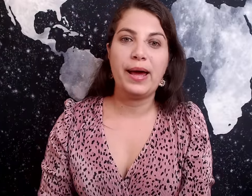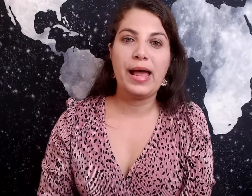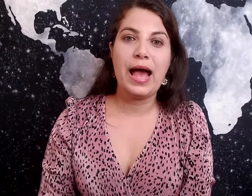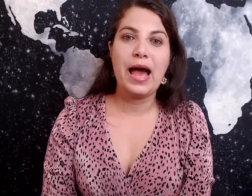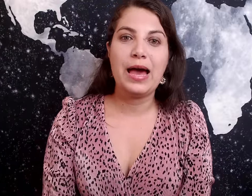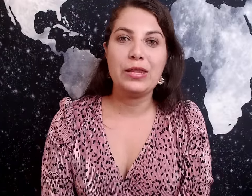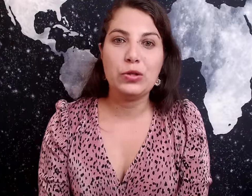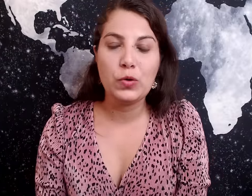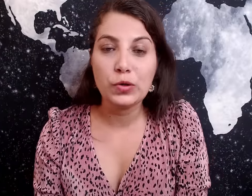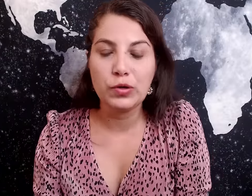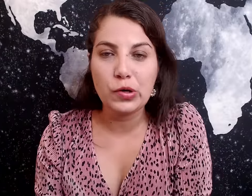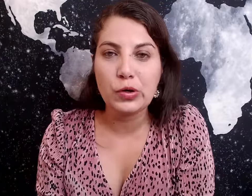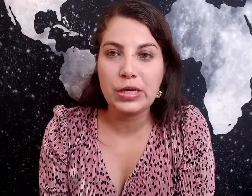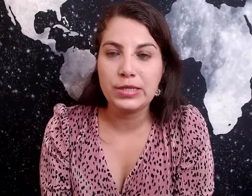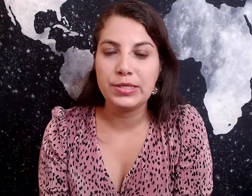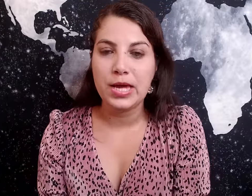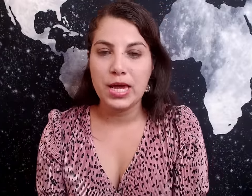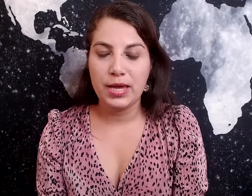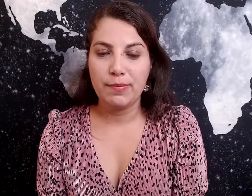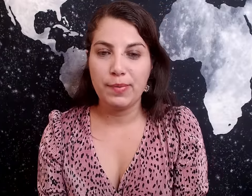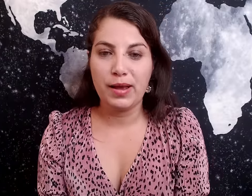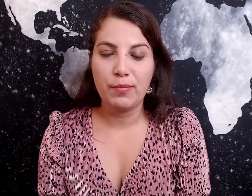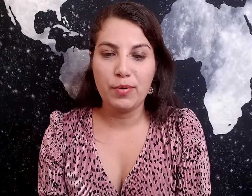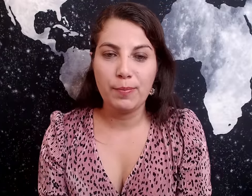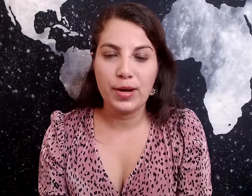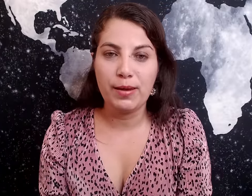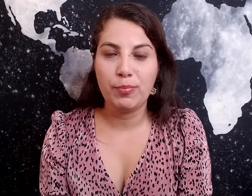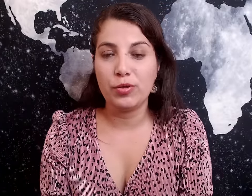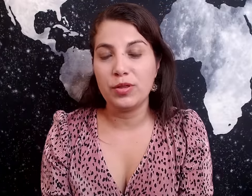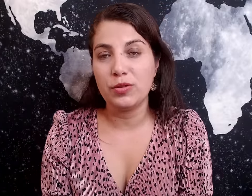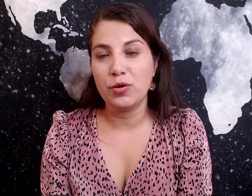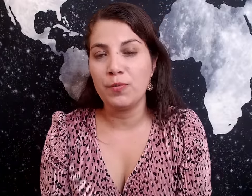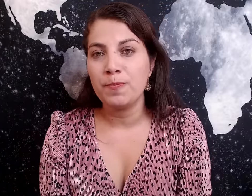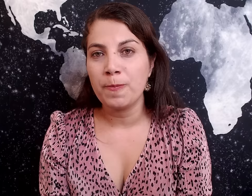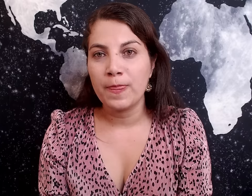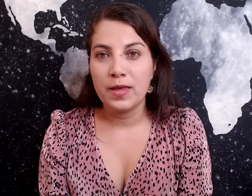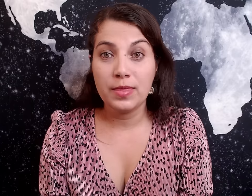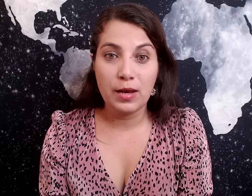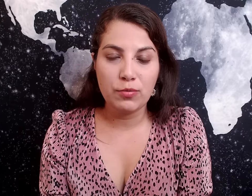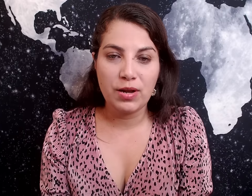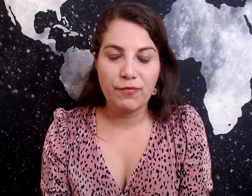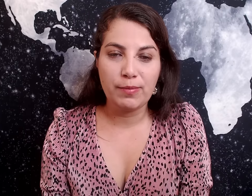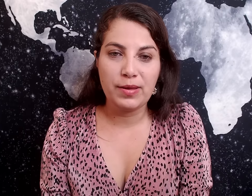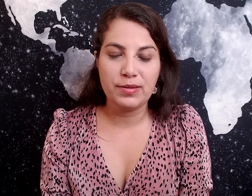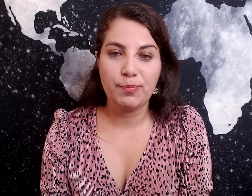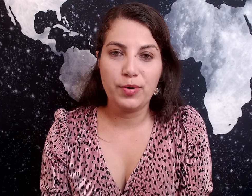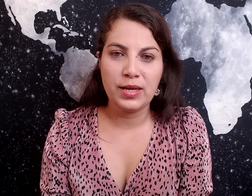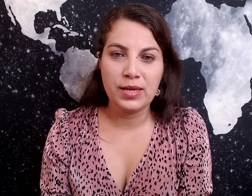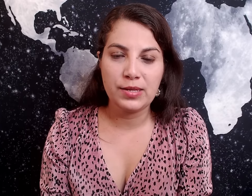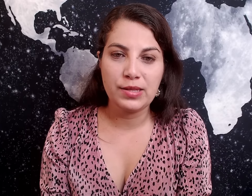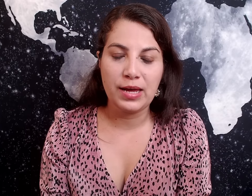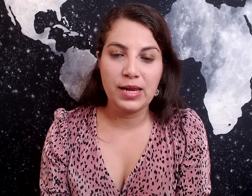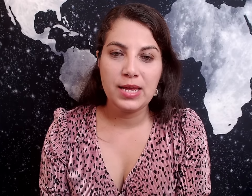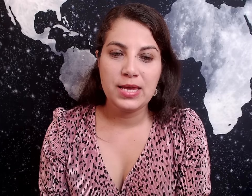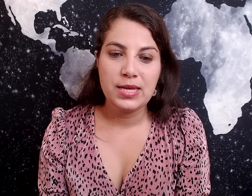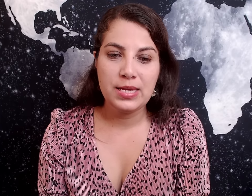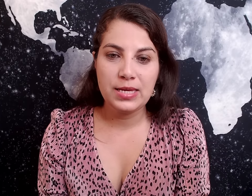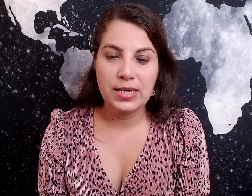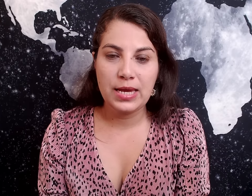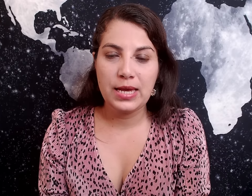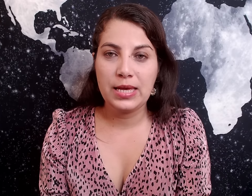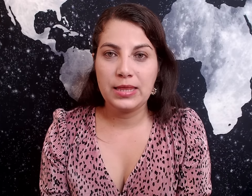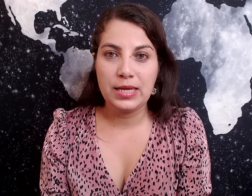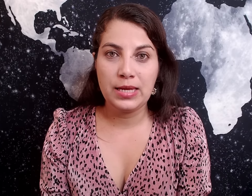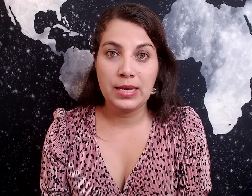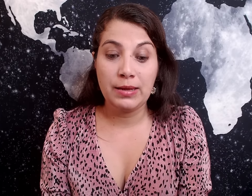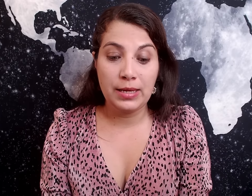oficina para adopciones. Esperamos pues el proceso de alguna forma se pueda agilizar y